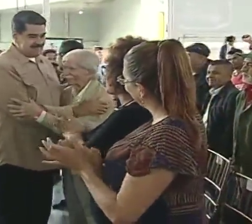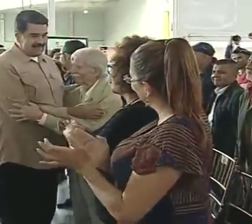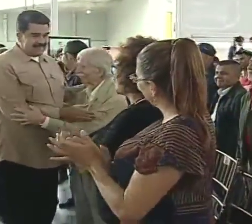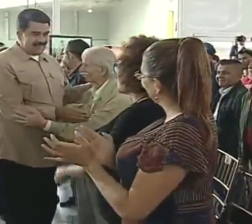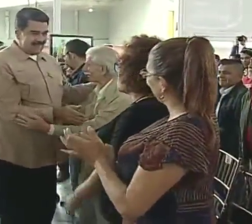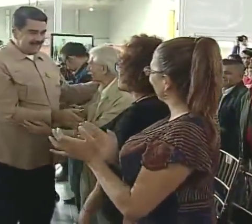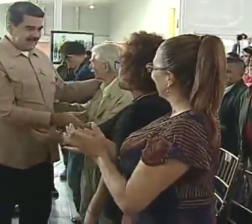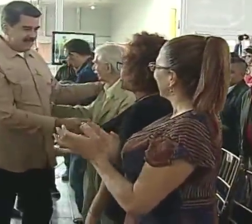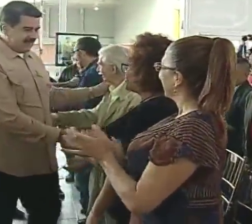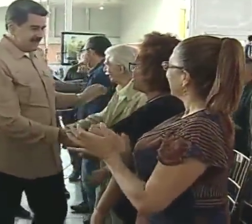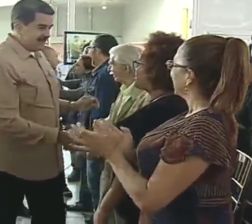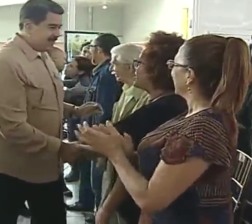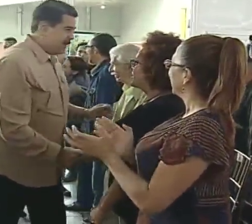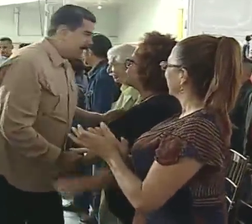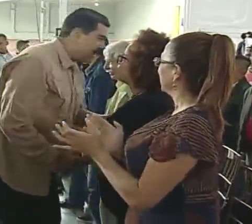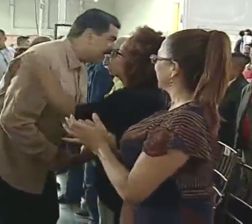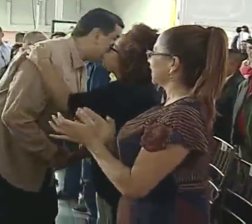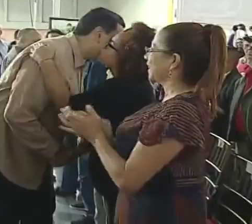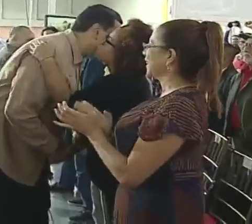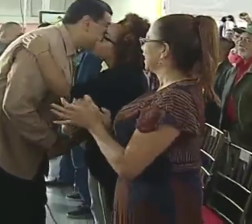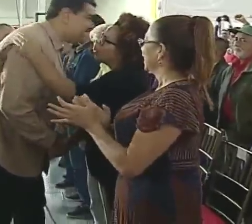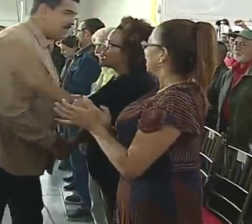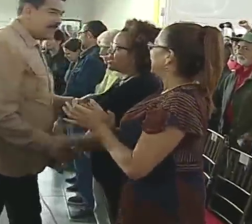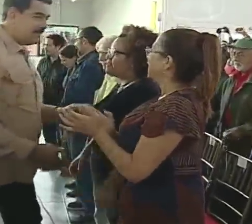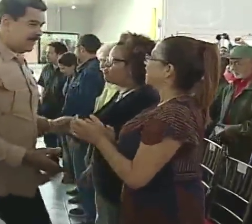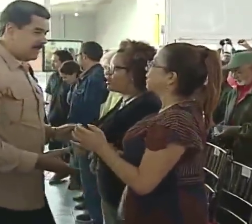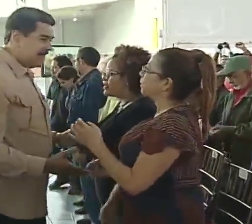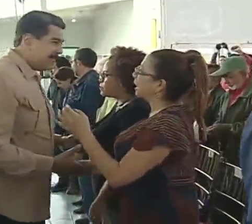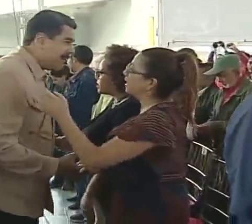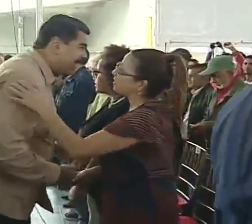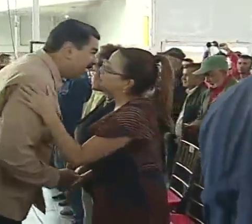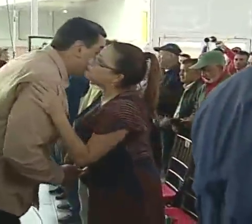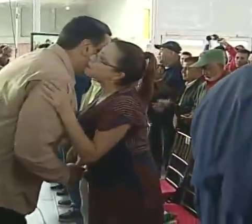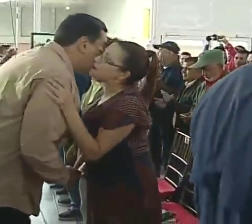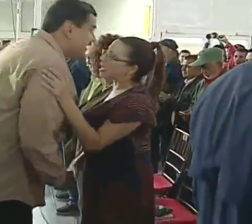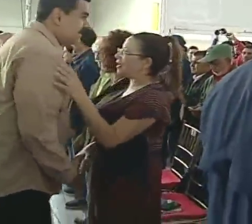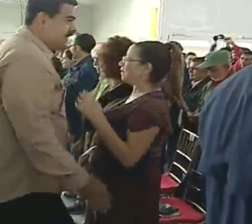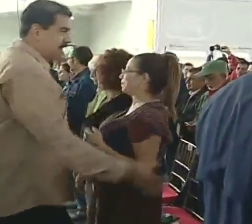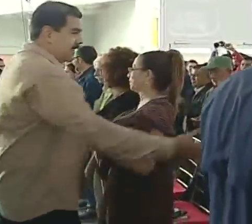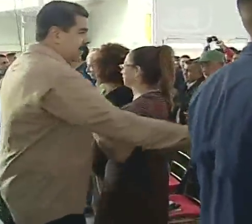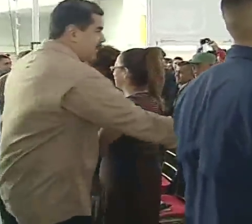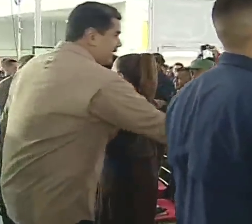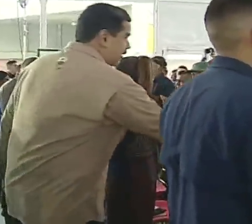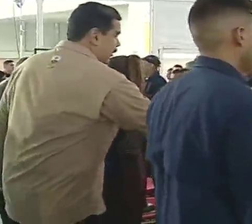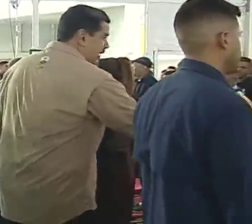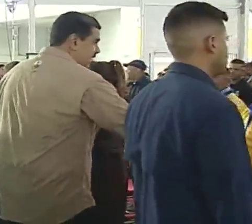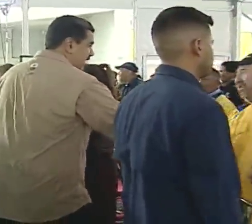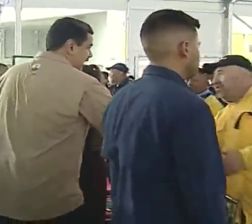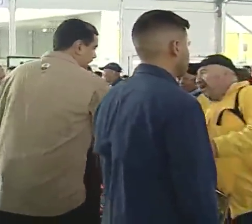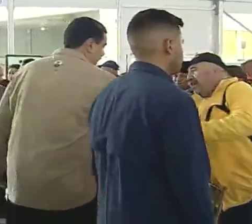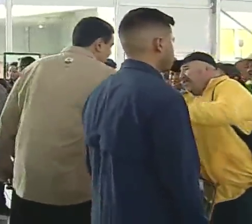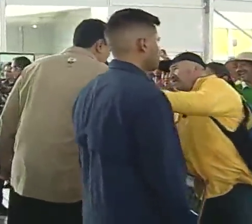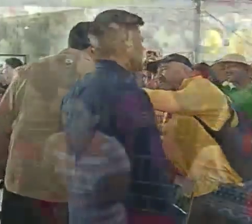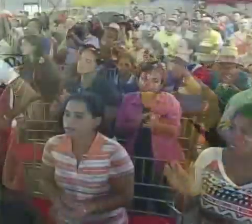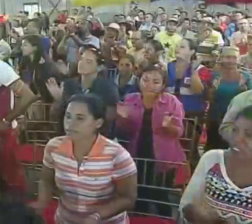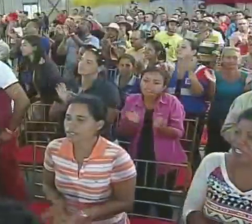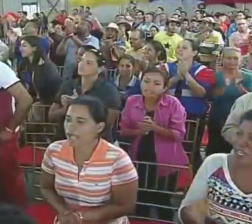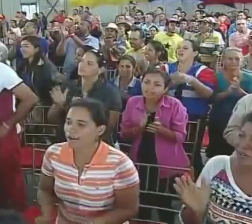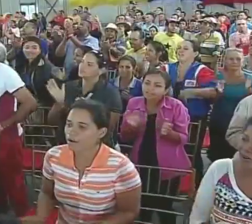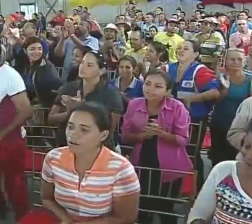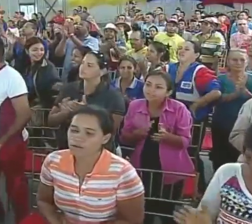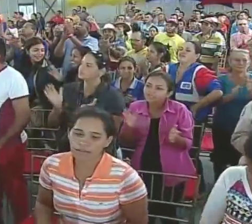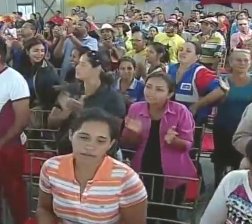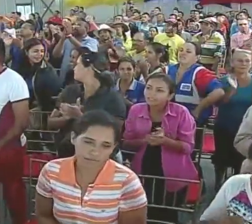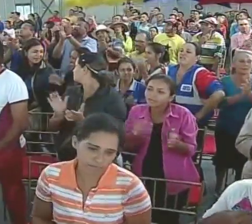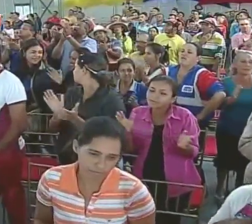permitan impulsar la producción desde el campo. Pero además vienen a ratificar el carácter antiimperialista de la marcha